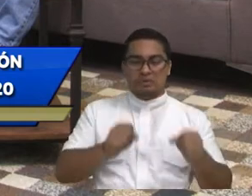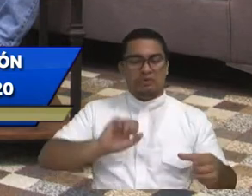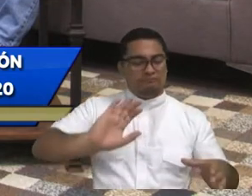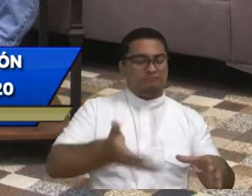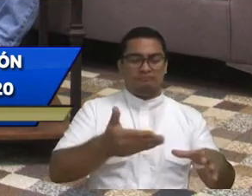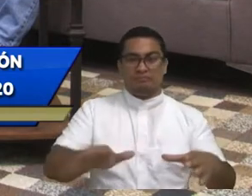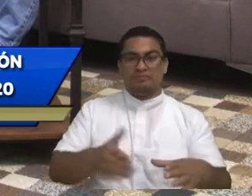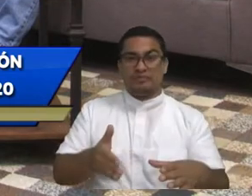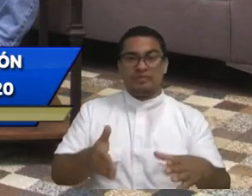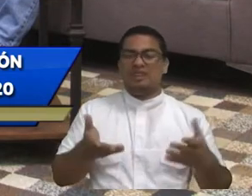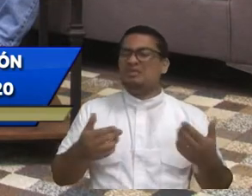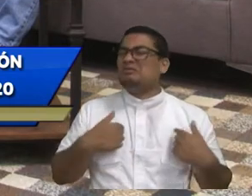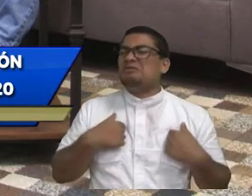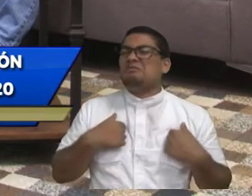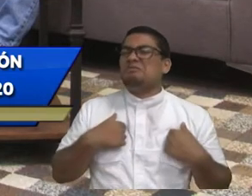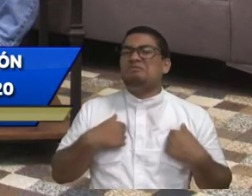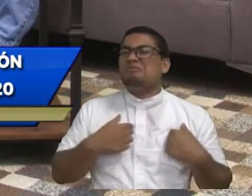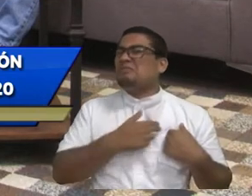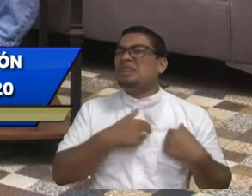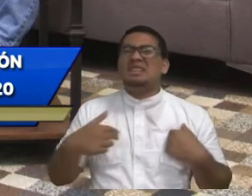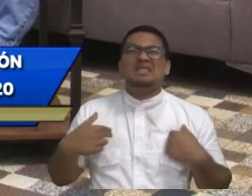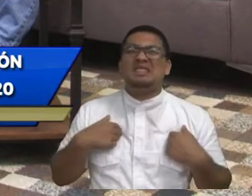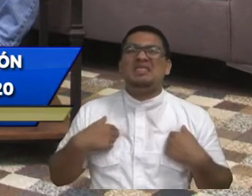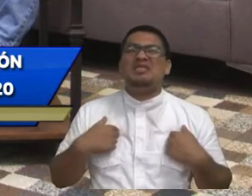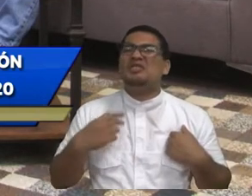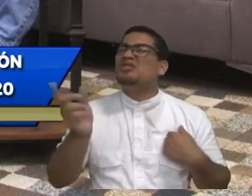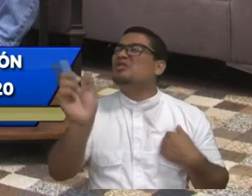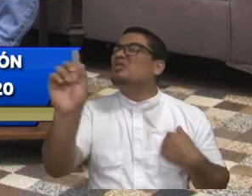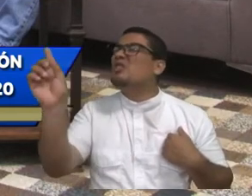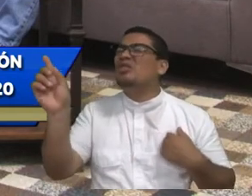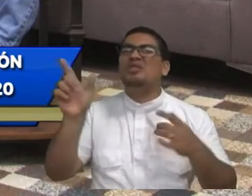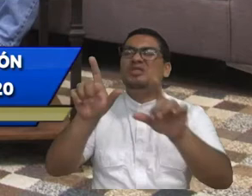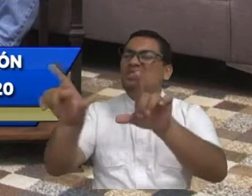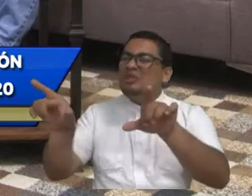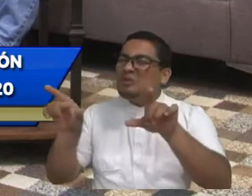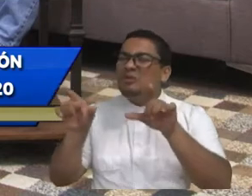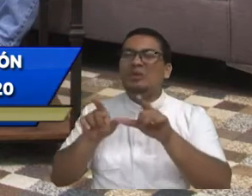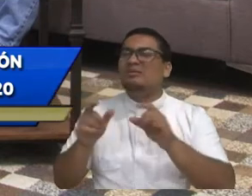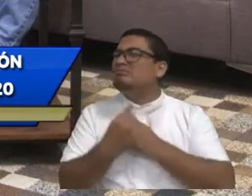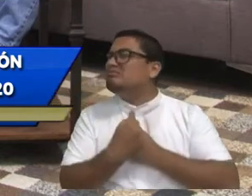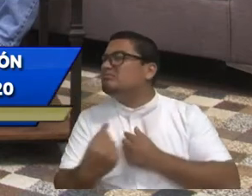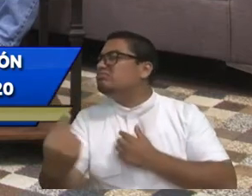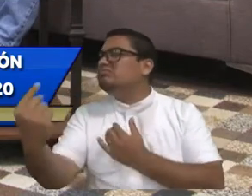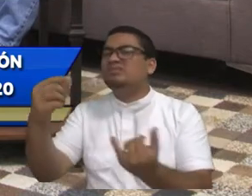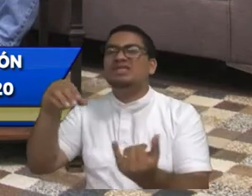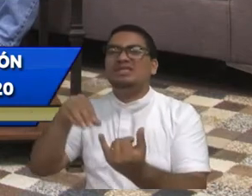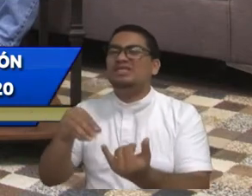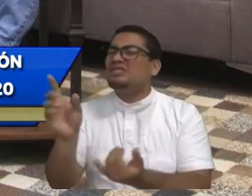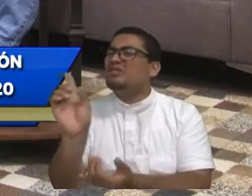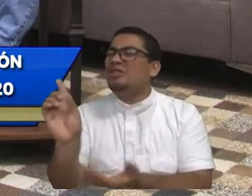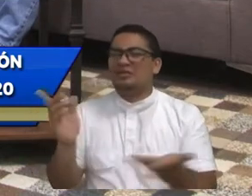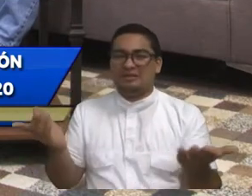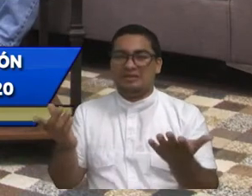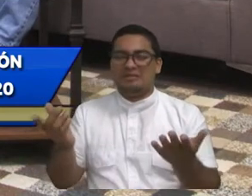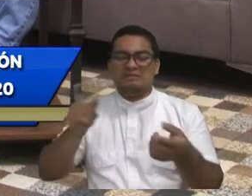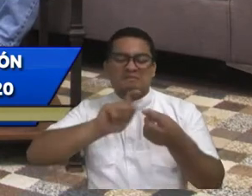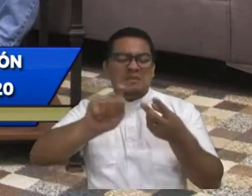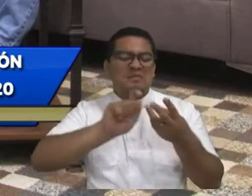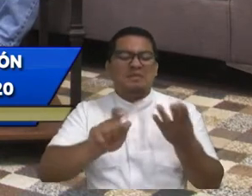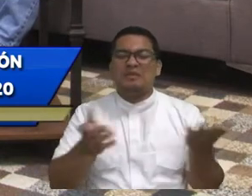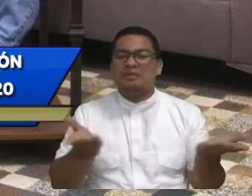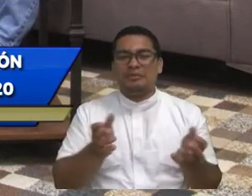hacen un encuentro pero qué requerimientos cómo se da el proceso lleva meses ese encuentro o cómo se da generalmente